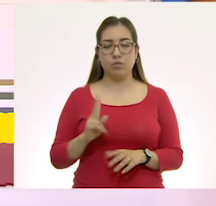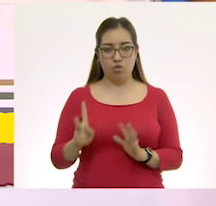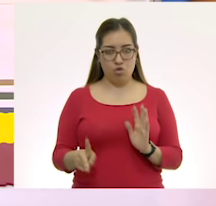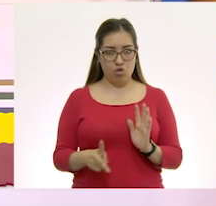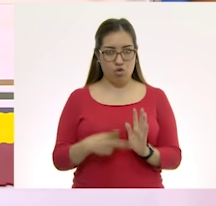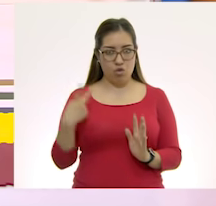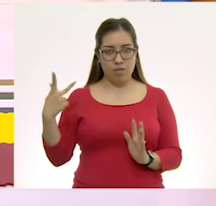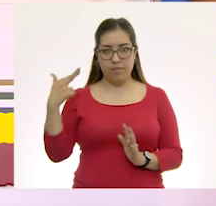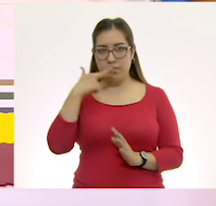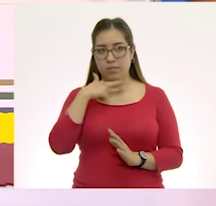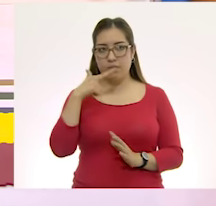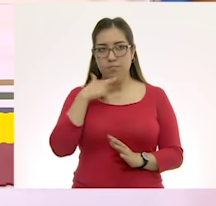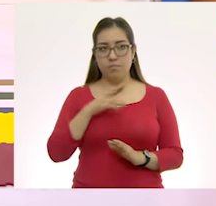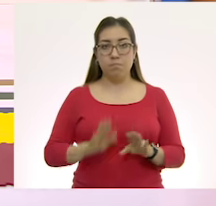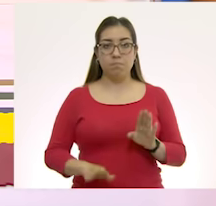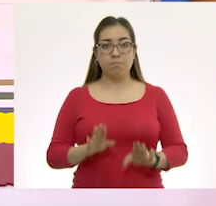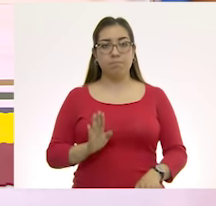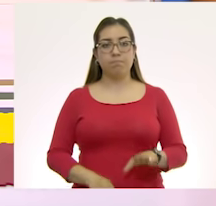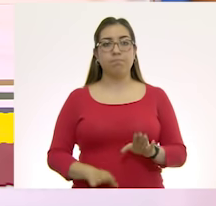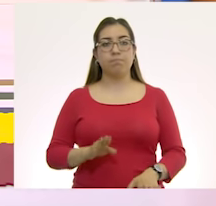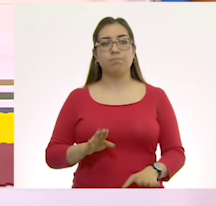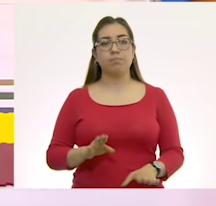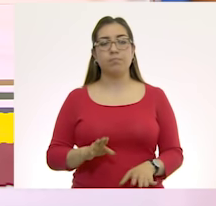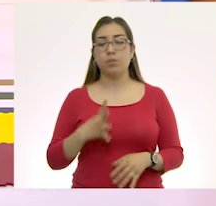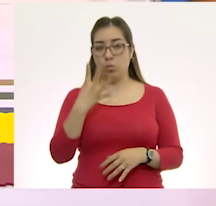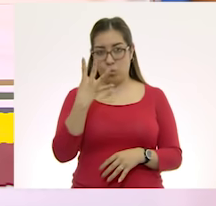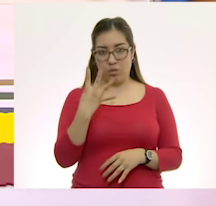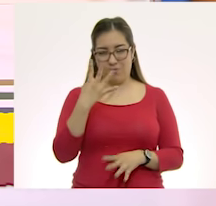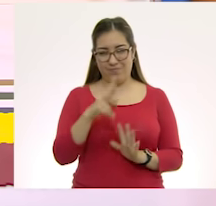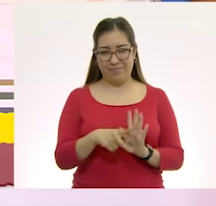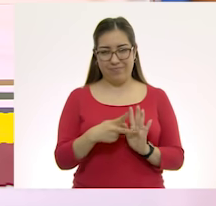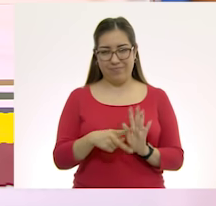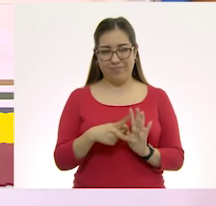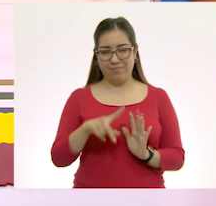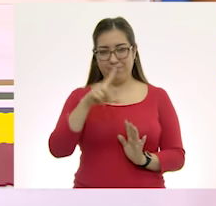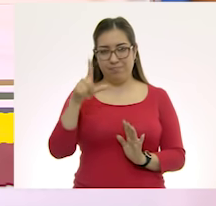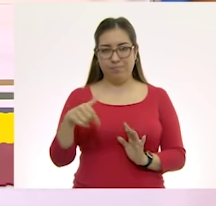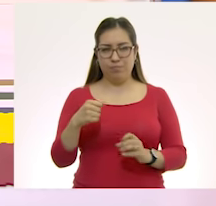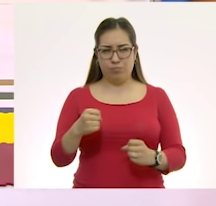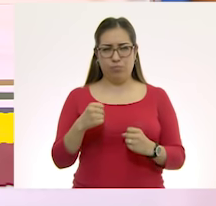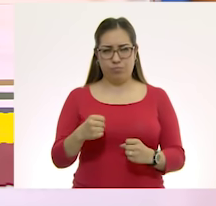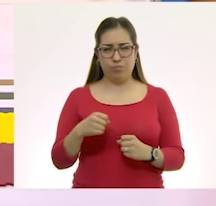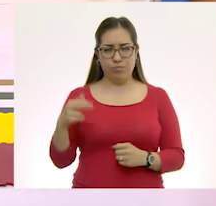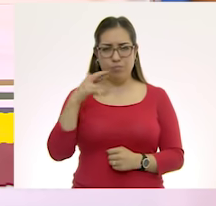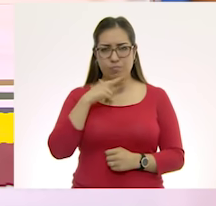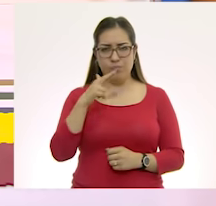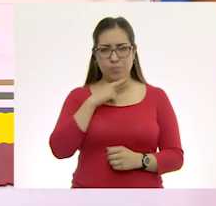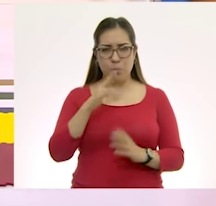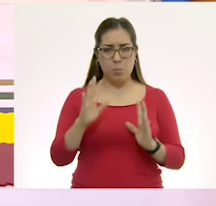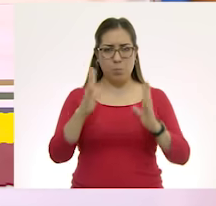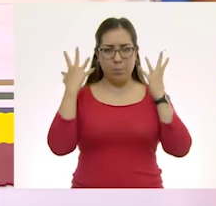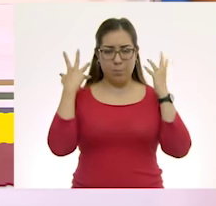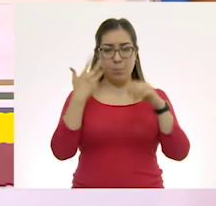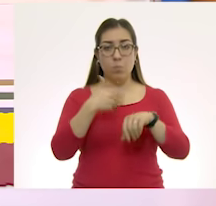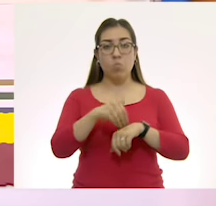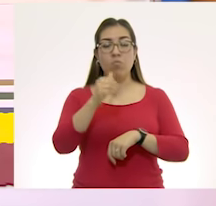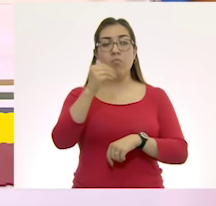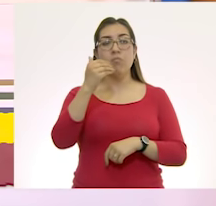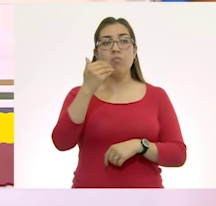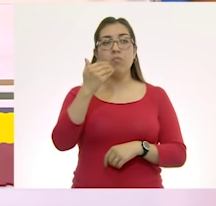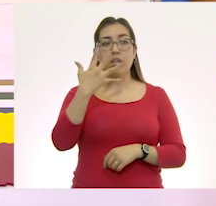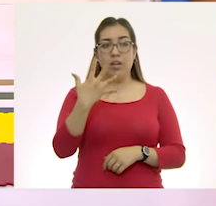fuerte y rápido con los pies. 1, 2, 3, 4. Luego golpe fuerte y rápido, y así ya lo pasamos, que es el 4. El